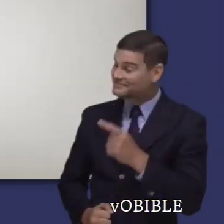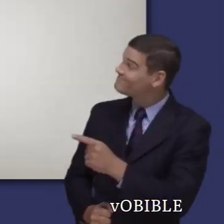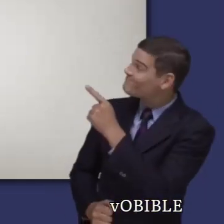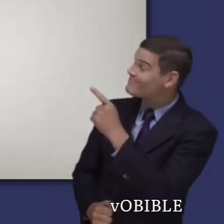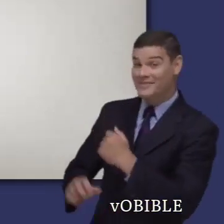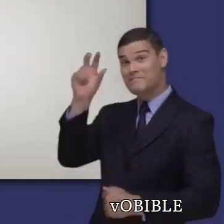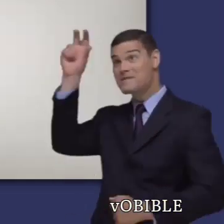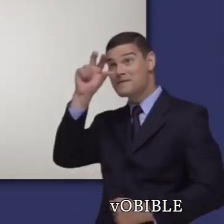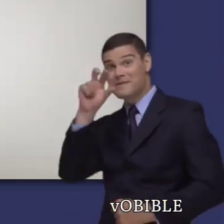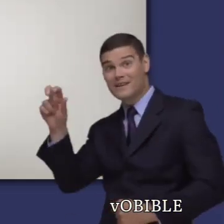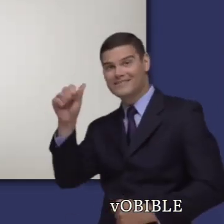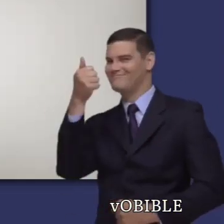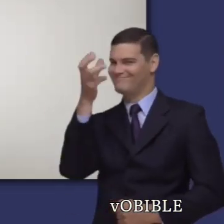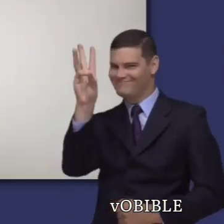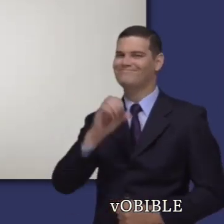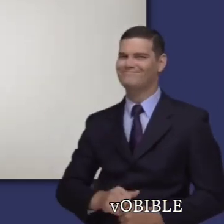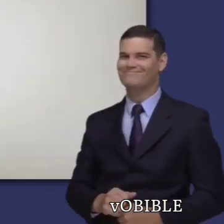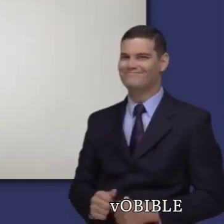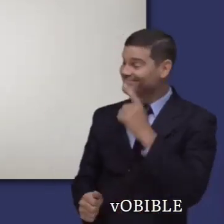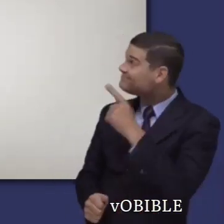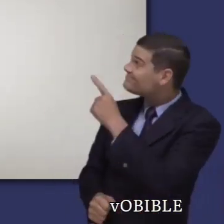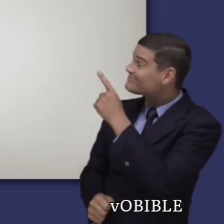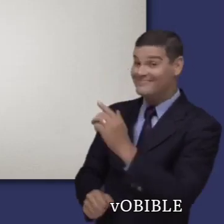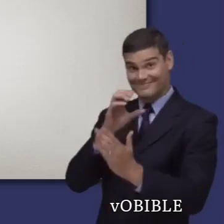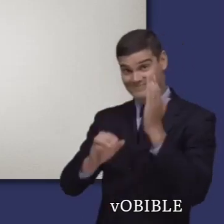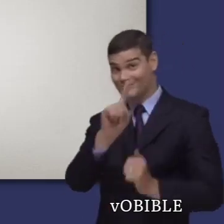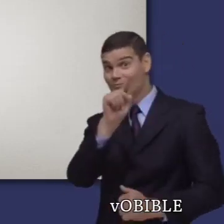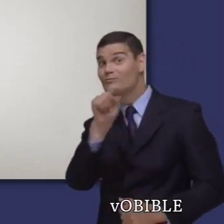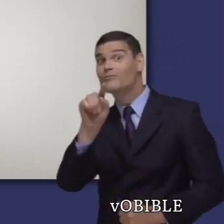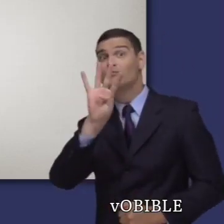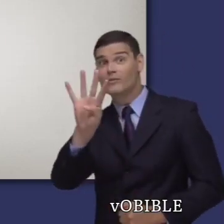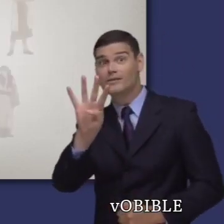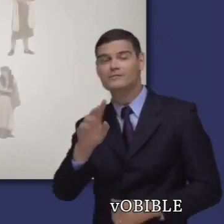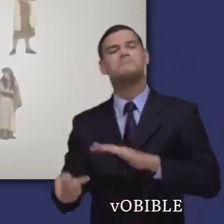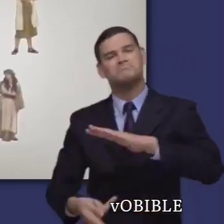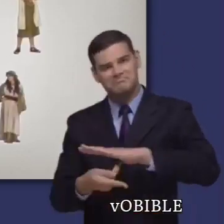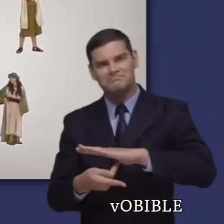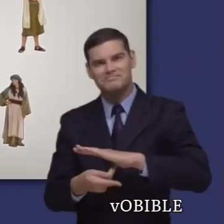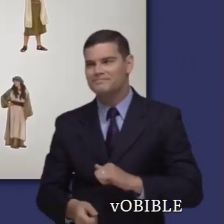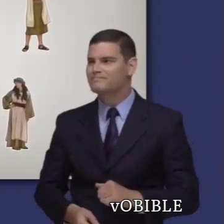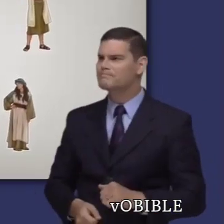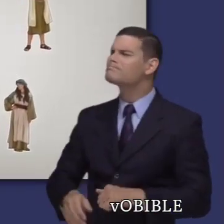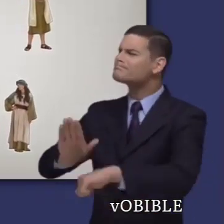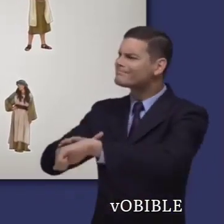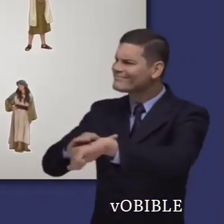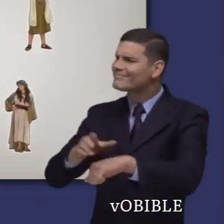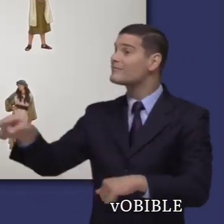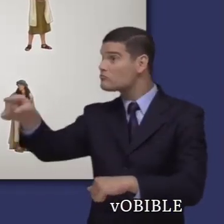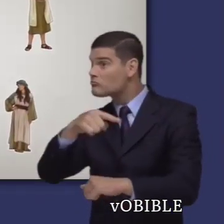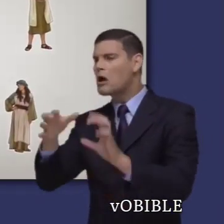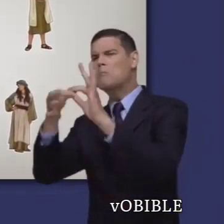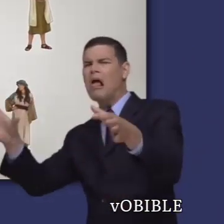Primera a los Corintios tiene 16 capítulos. En los capítulos 1 a 4, Pablo corrige las actitudes divisivas de